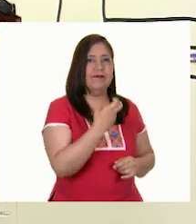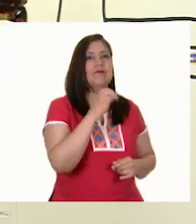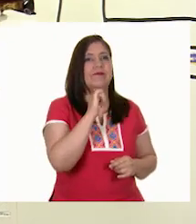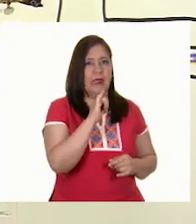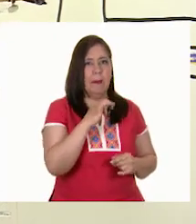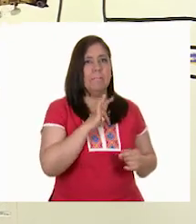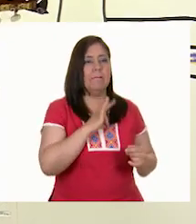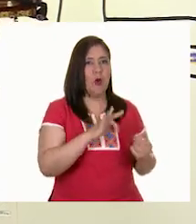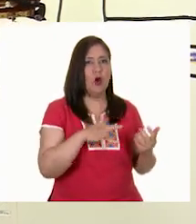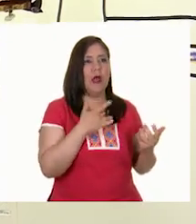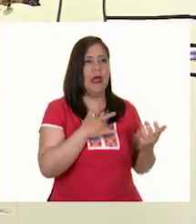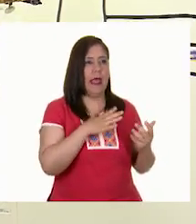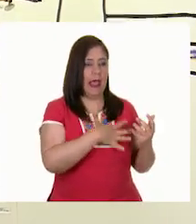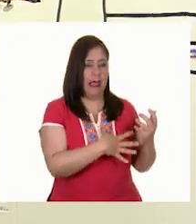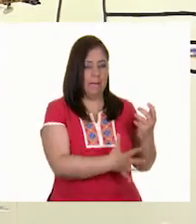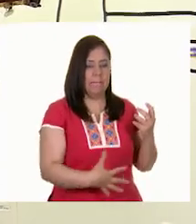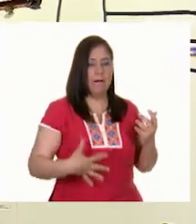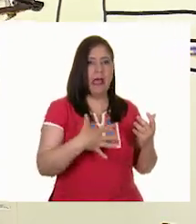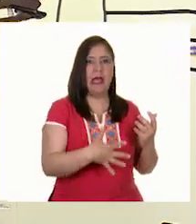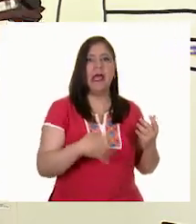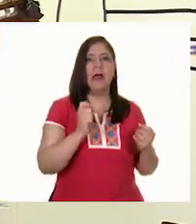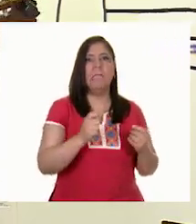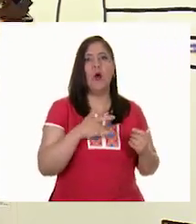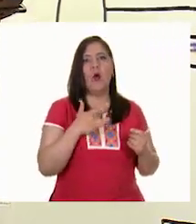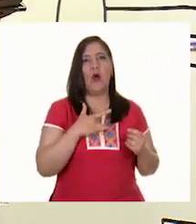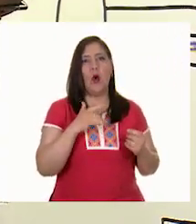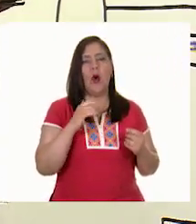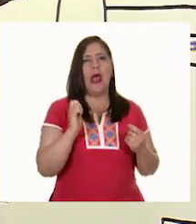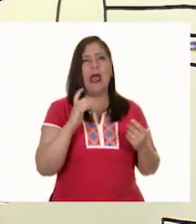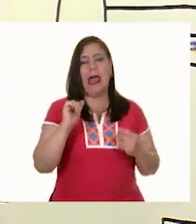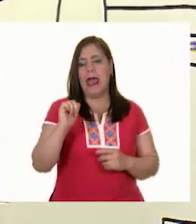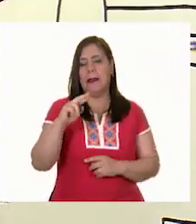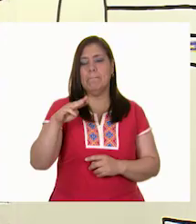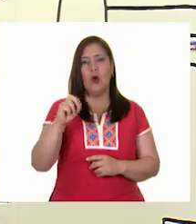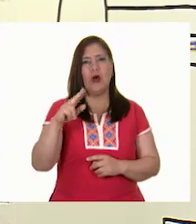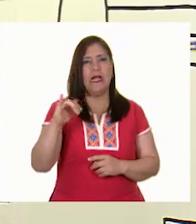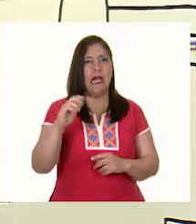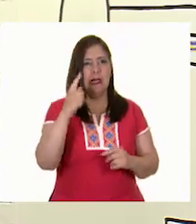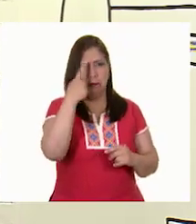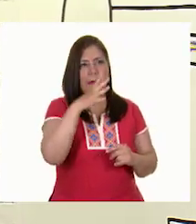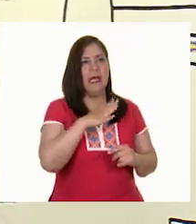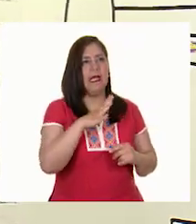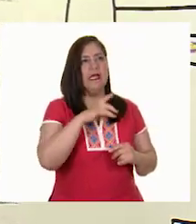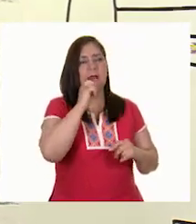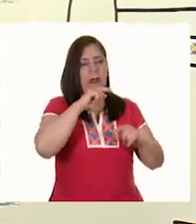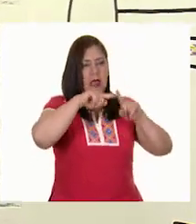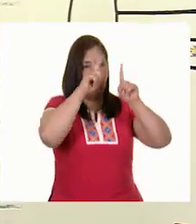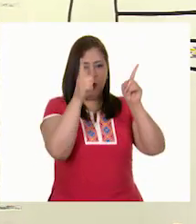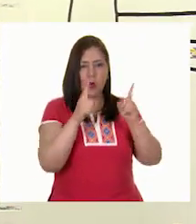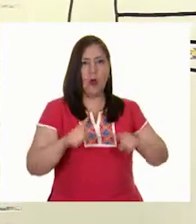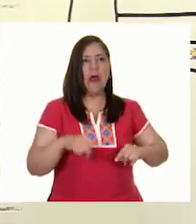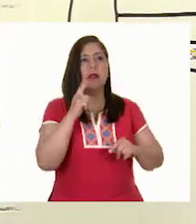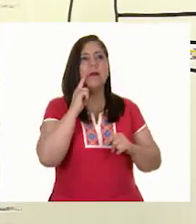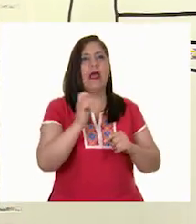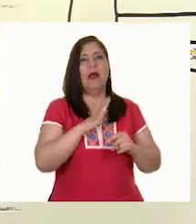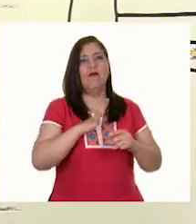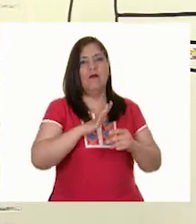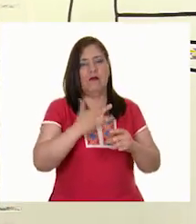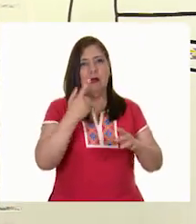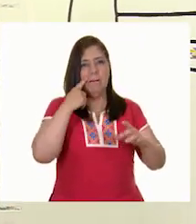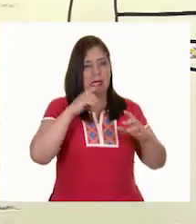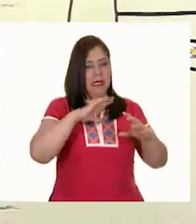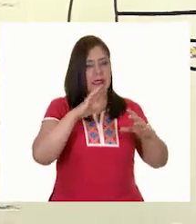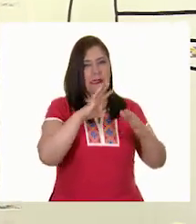Y tenemos aquí la tapa armónica. Ajá. Tenemos también aquí los aros. Ajá. Y tenemos el fondo. Este es